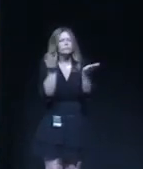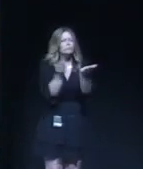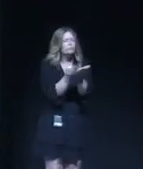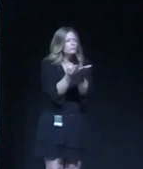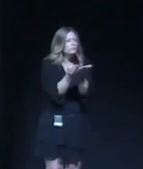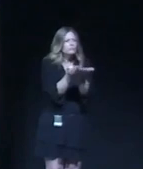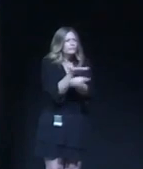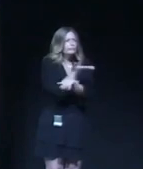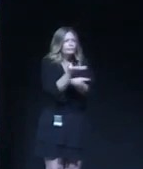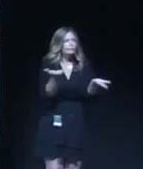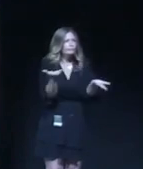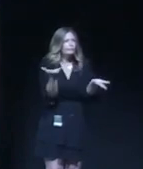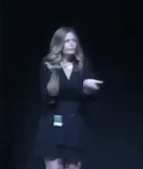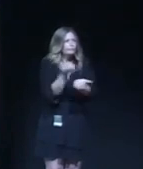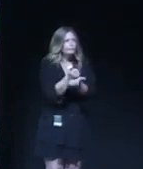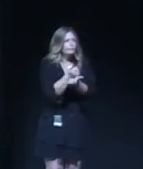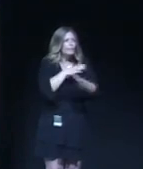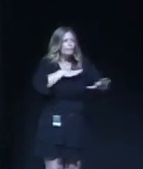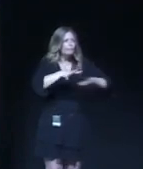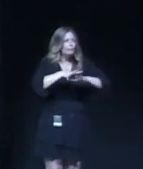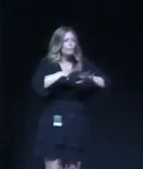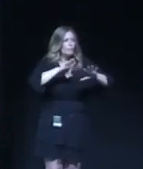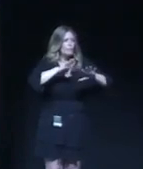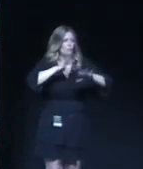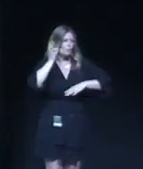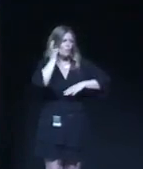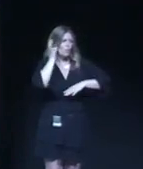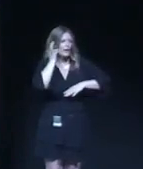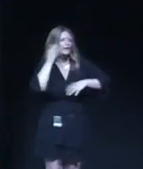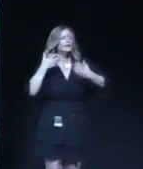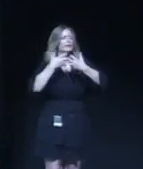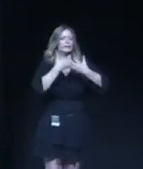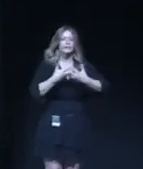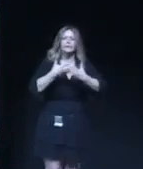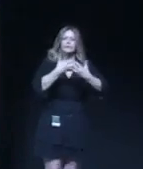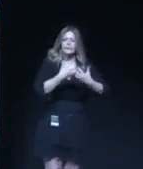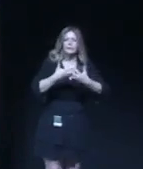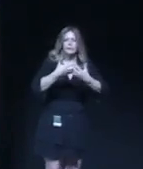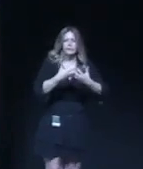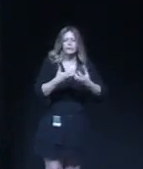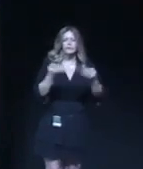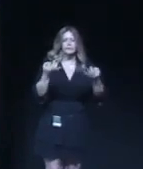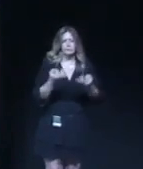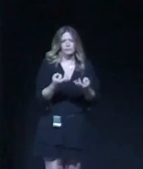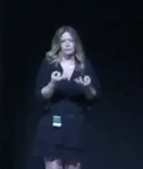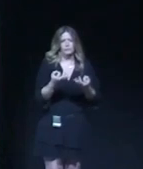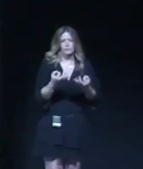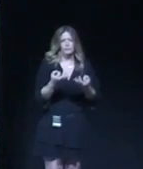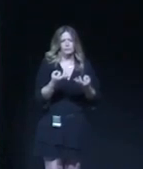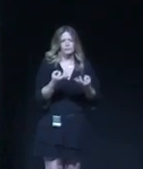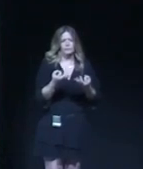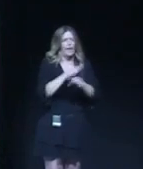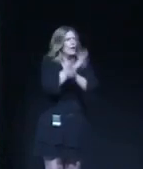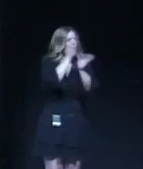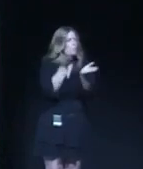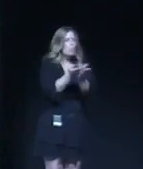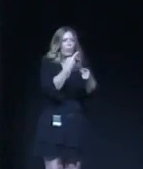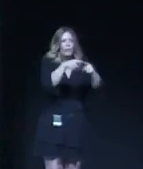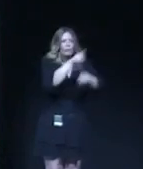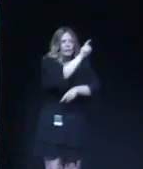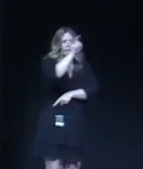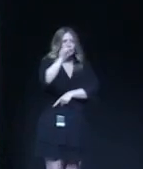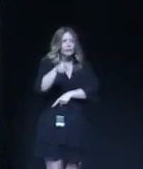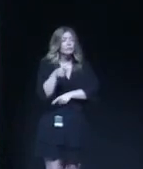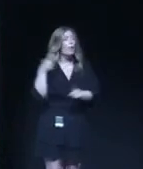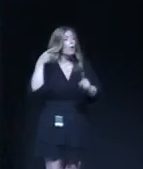de movimientos de mujeres luchando, lo he dicho, en diversos puntos del mundo, bueno, pues por un mundo